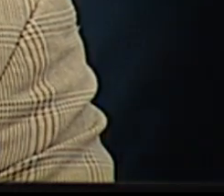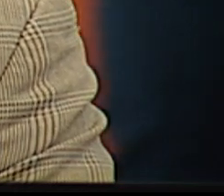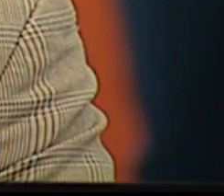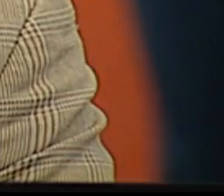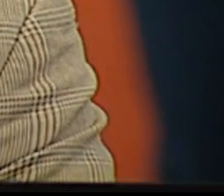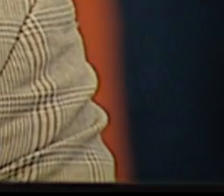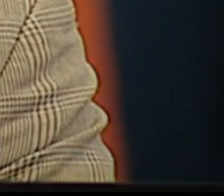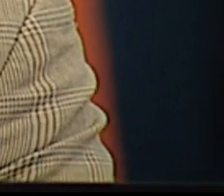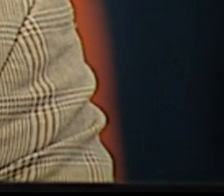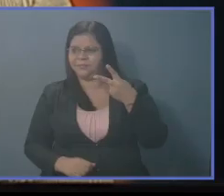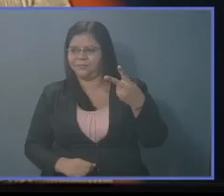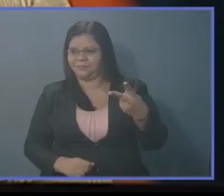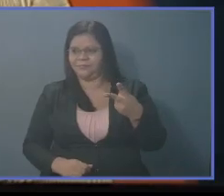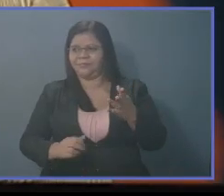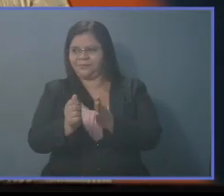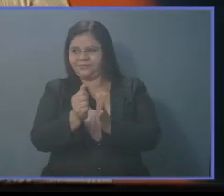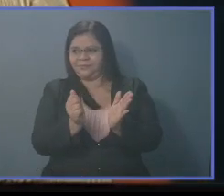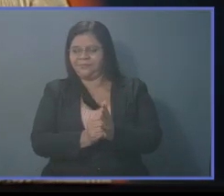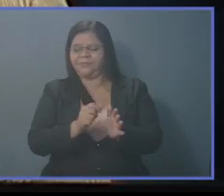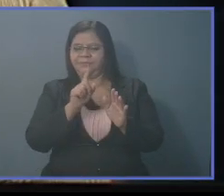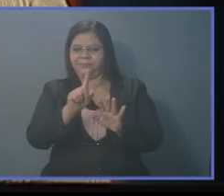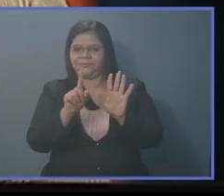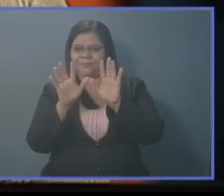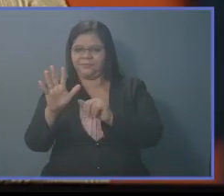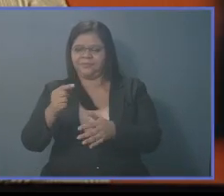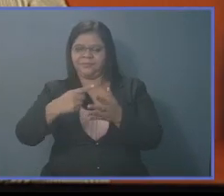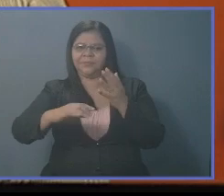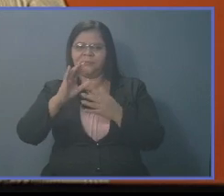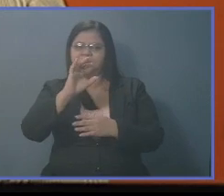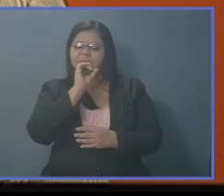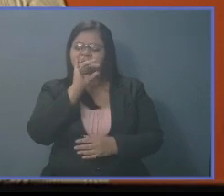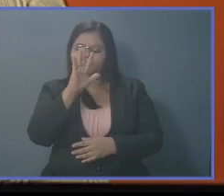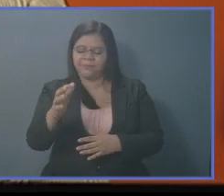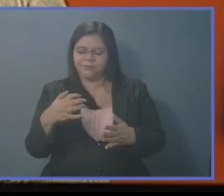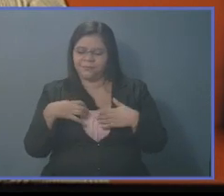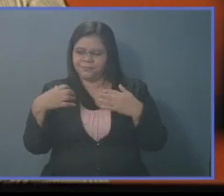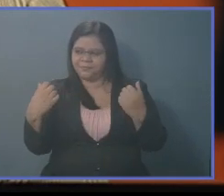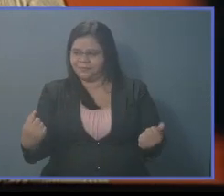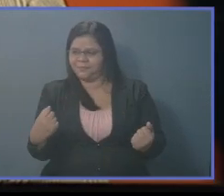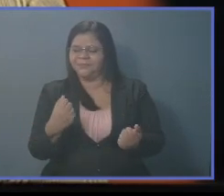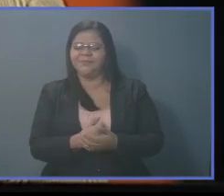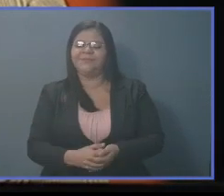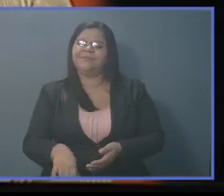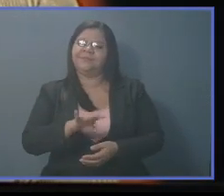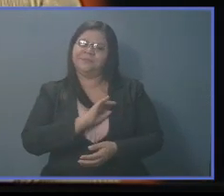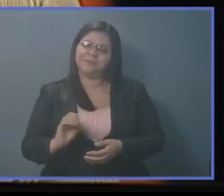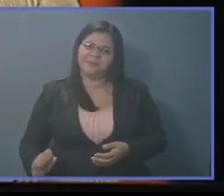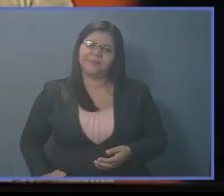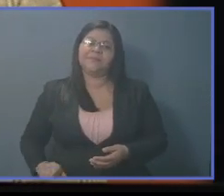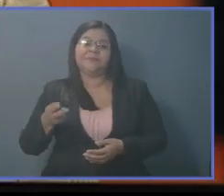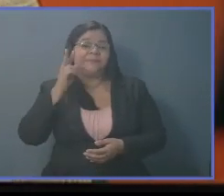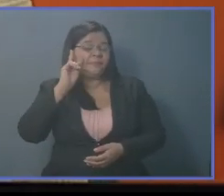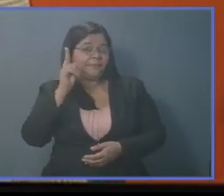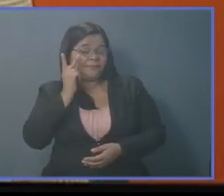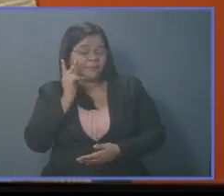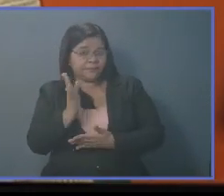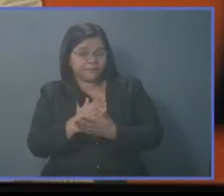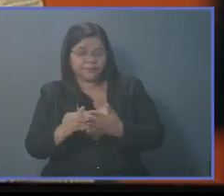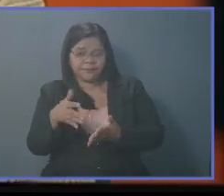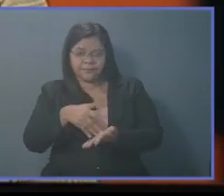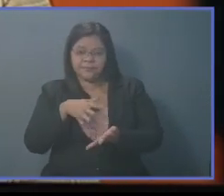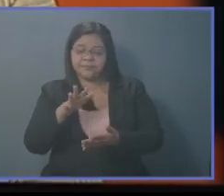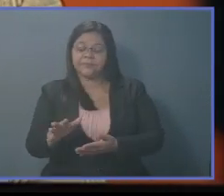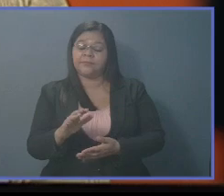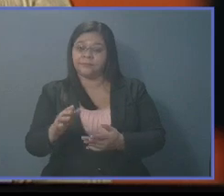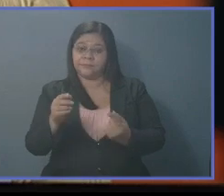2. Que el artículo 65, inciso primero de la Constitución establece que la salud de los habitantes de la República constituye un bien público y que el Estado y